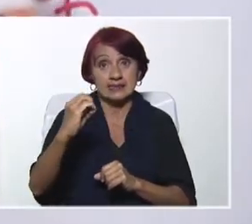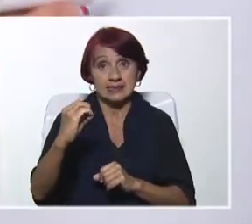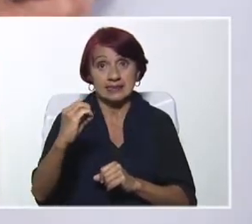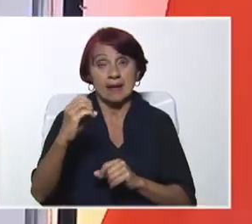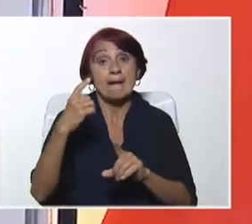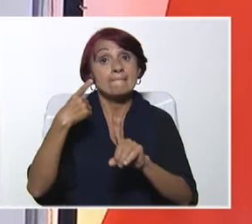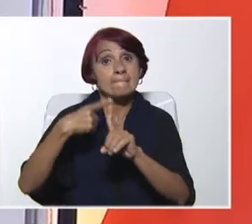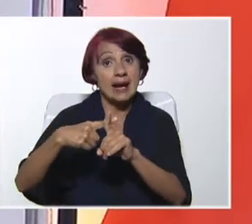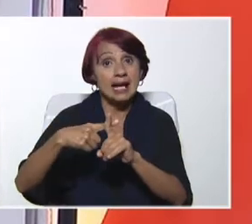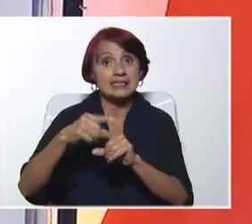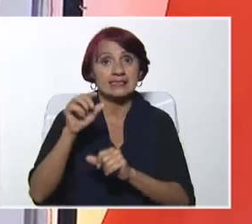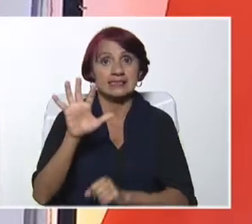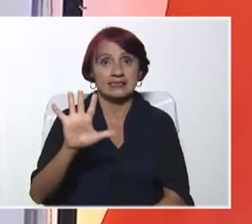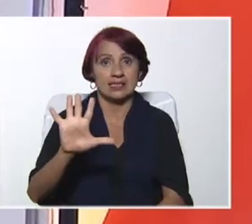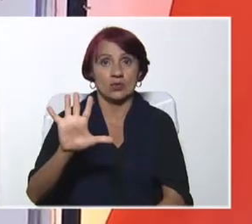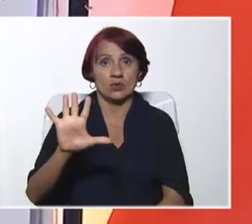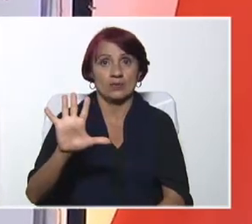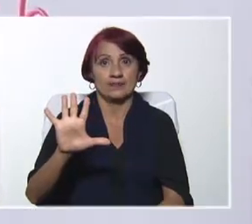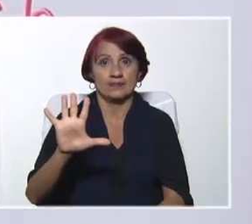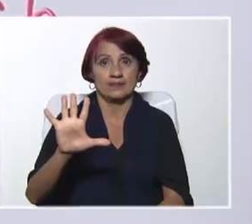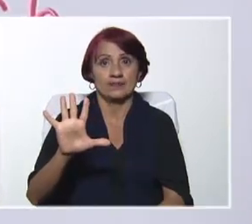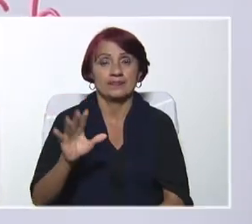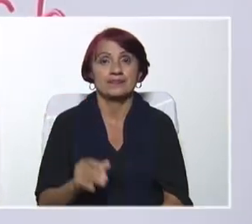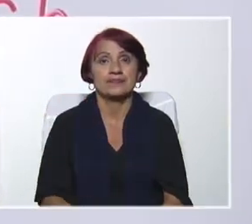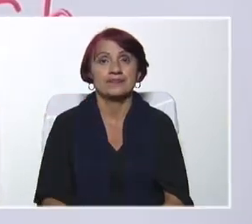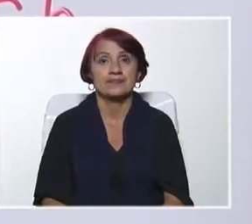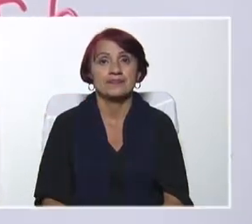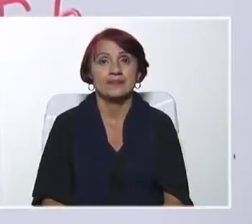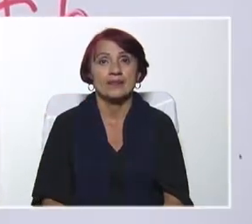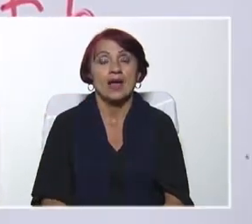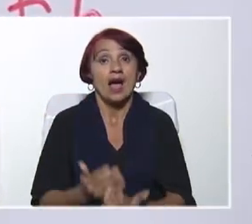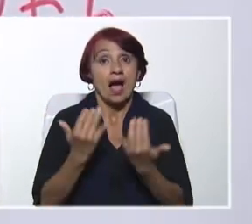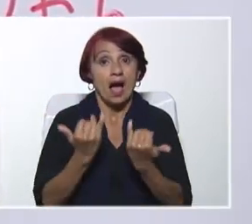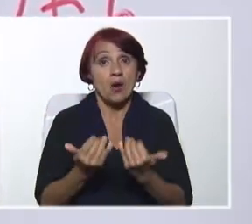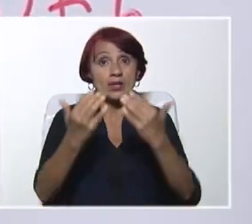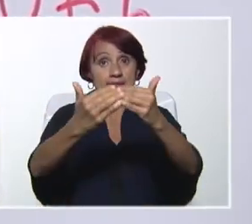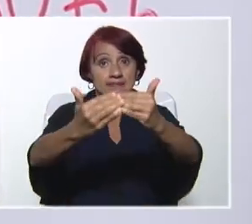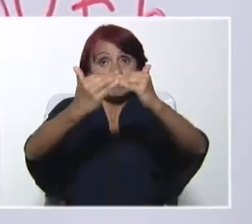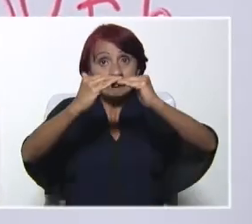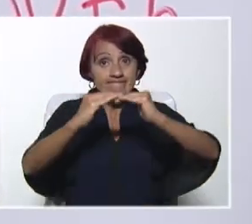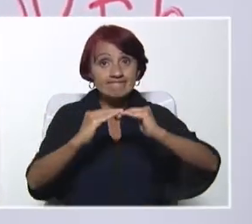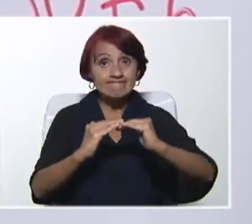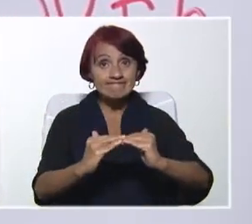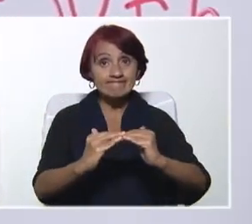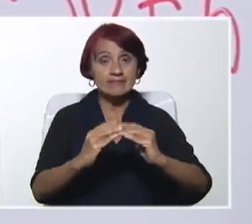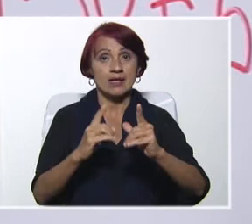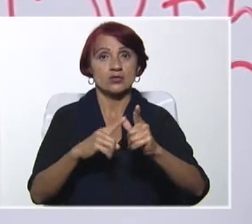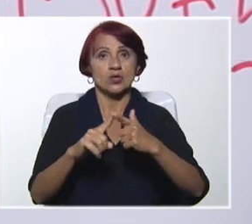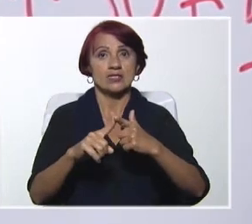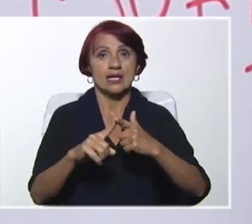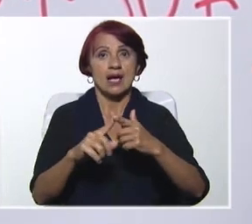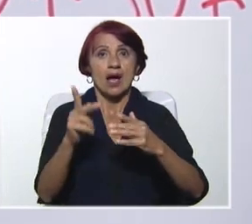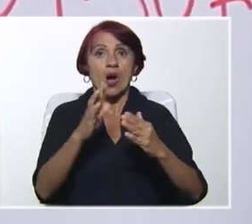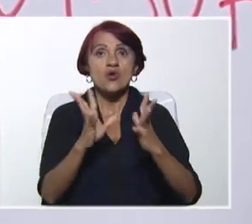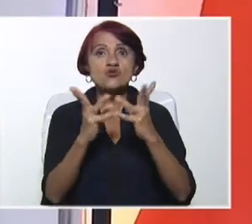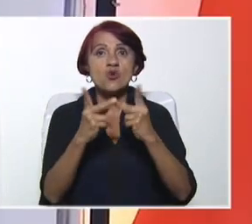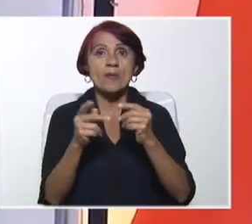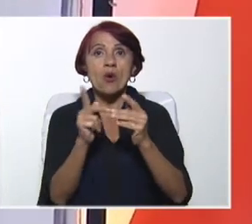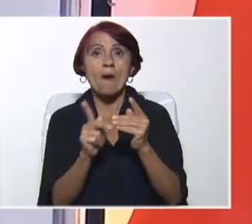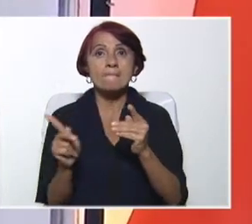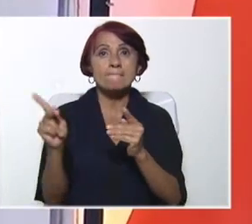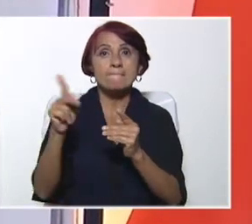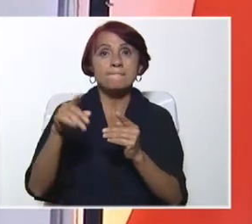más 5. Bien, pasamos ahora a potencia en base de 10,